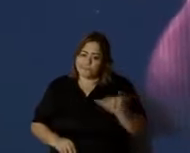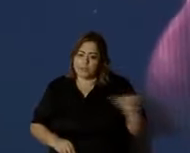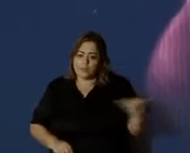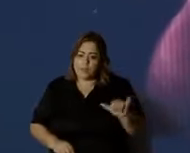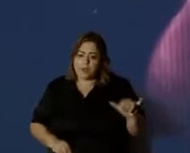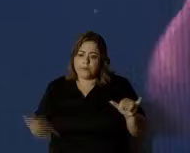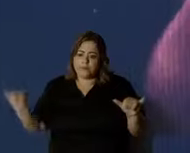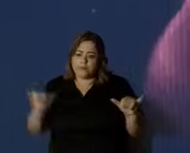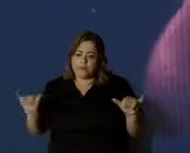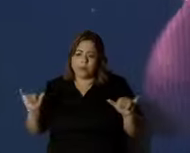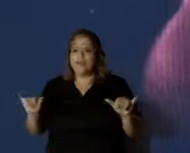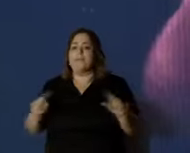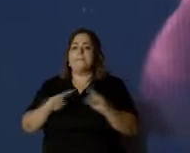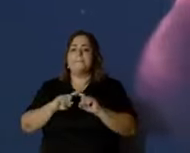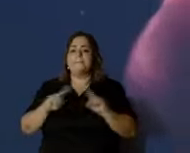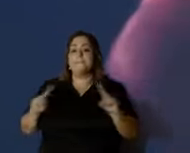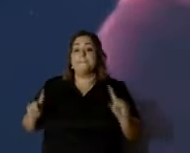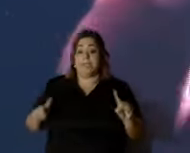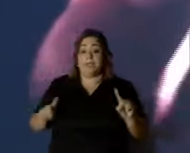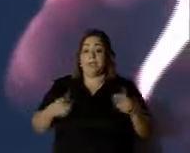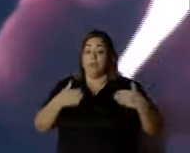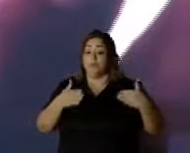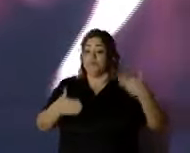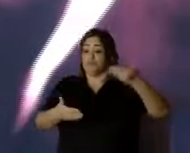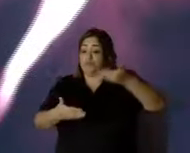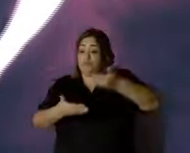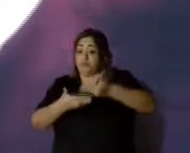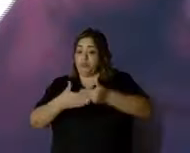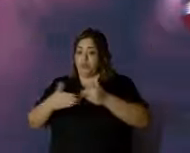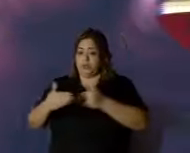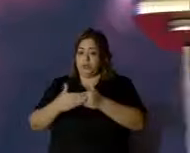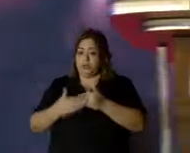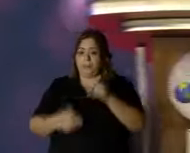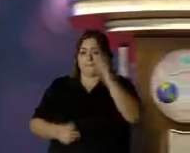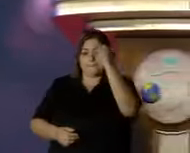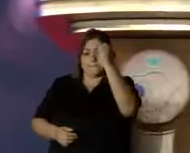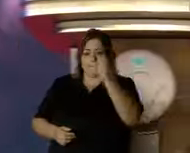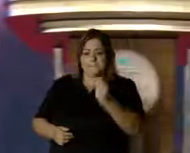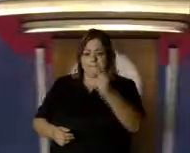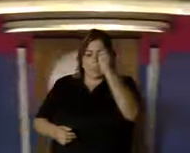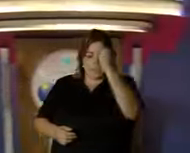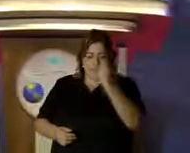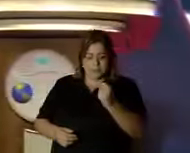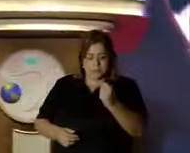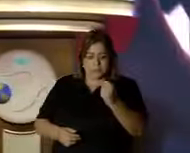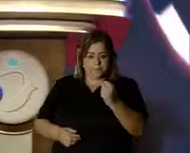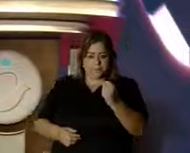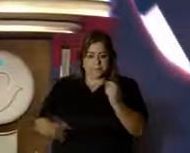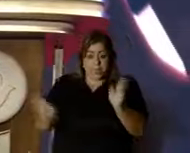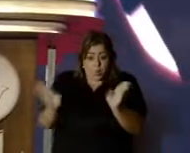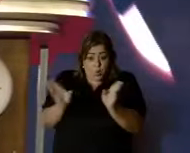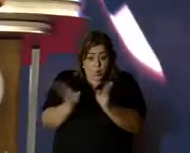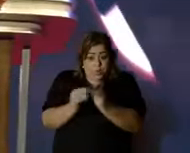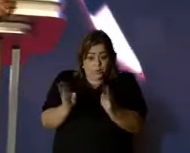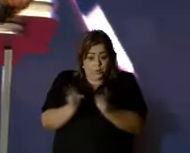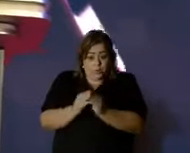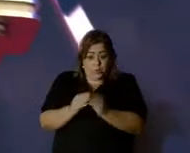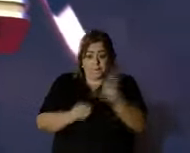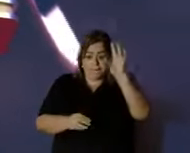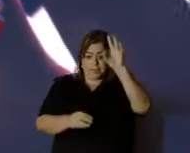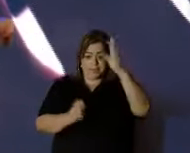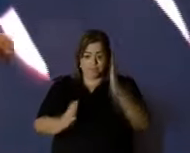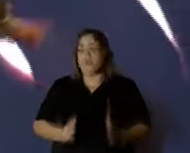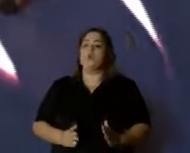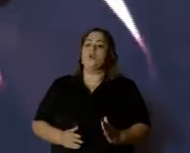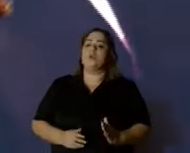también. Pero lo que se avecina, aquí el martes a las 4 tengo una reunión con pastores, Dios mediante los invito a todos. Lo que